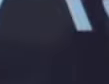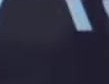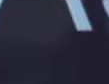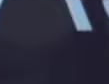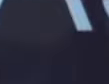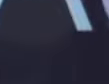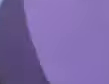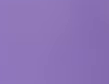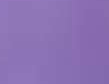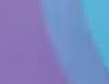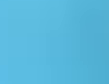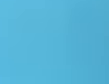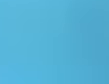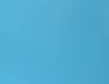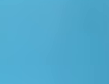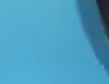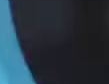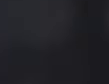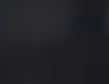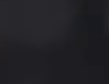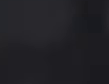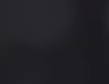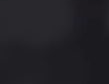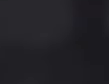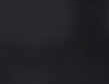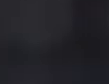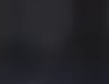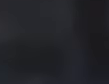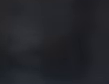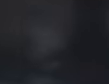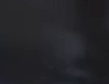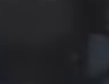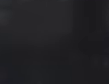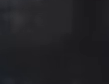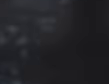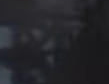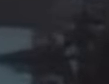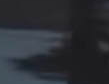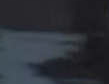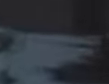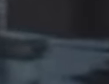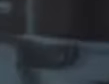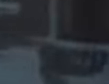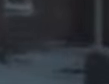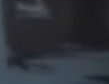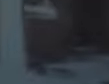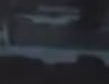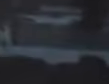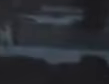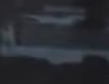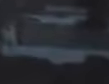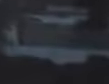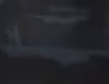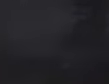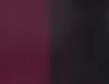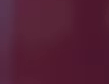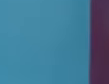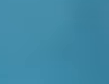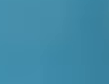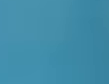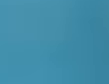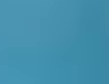bien, estas son las imágenes, está hablando Víctor Zimmermann, senador de la UCR del Chaco, allí